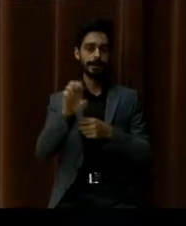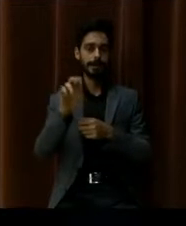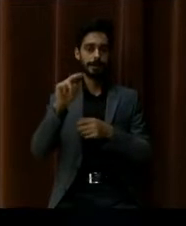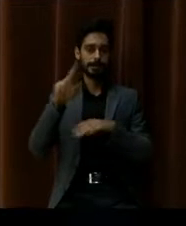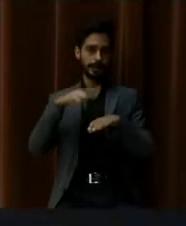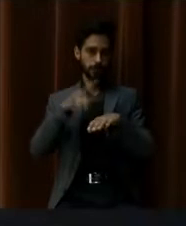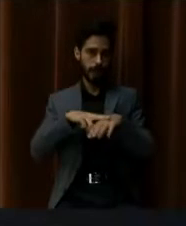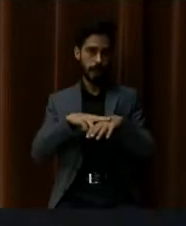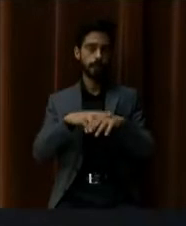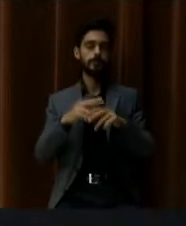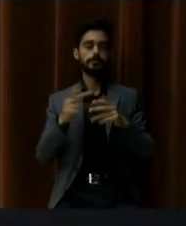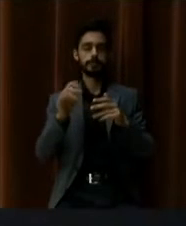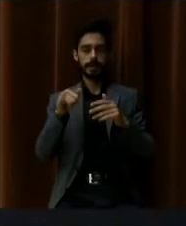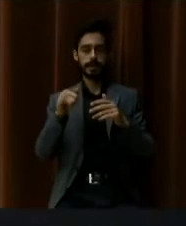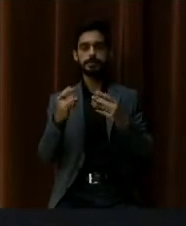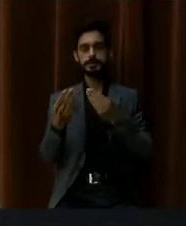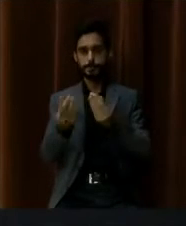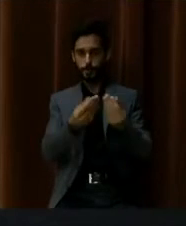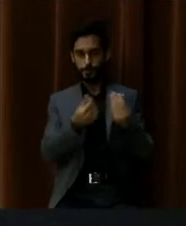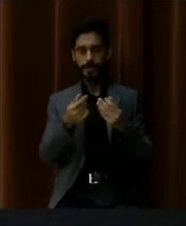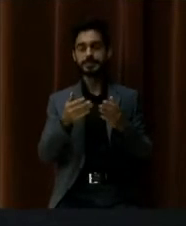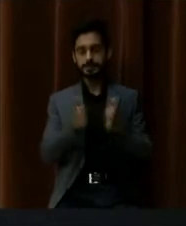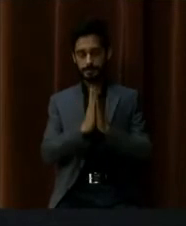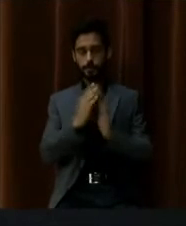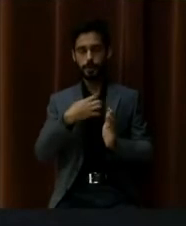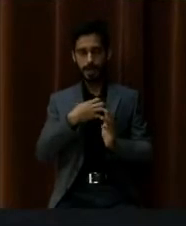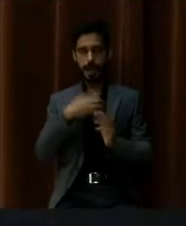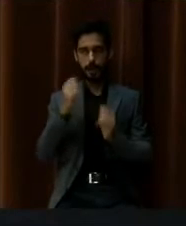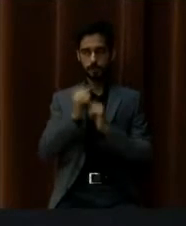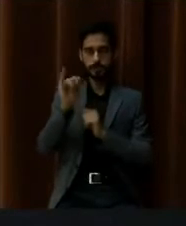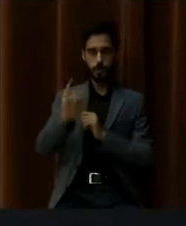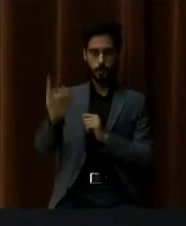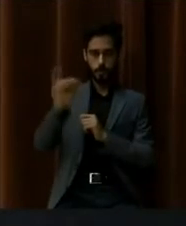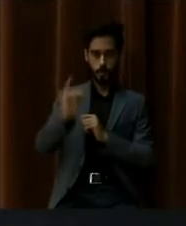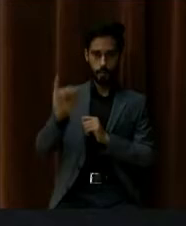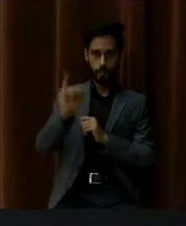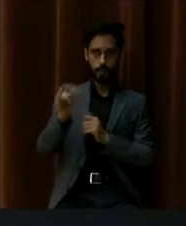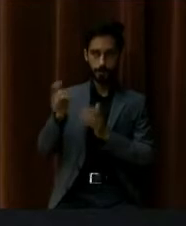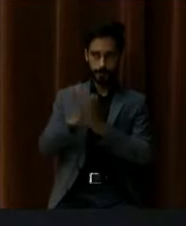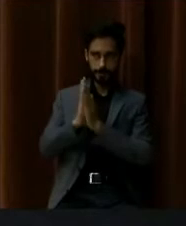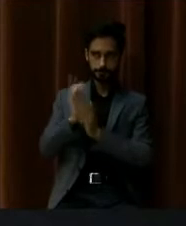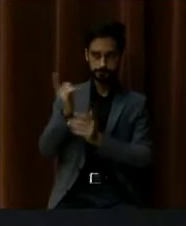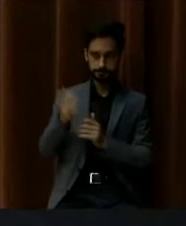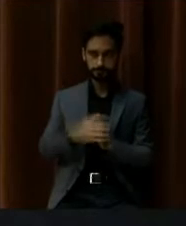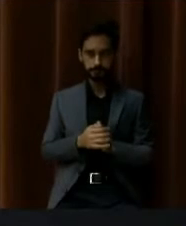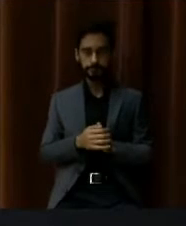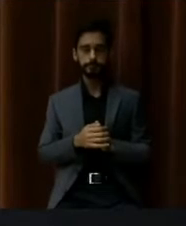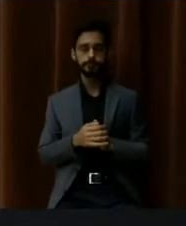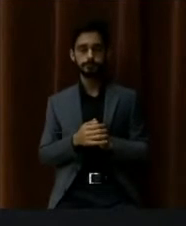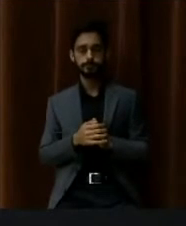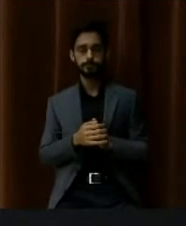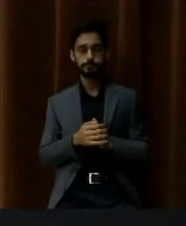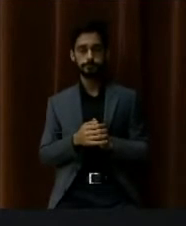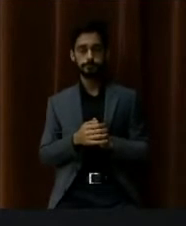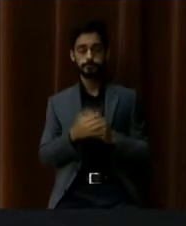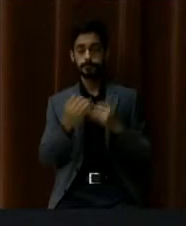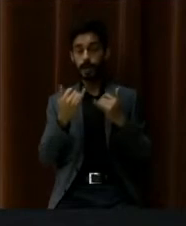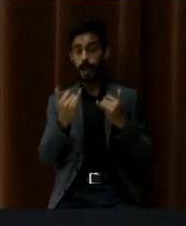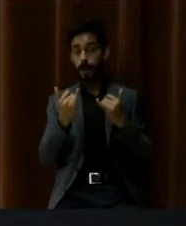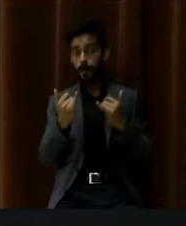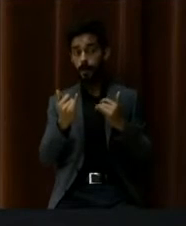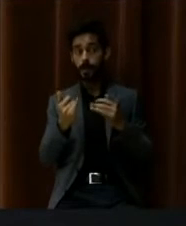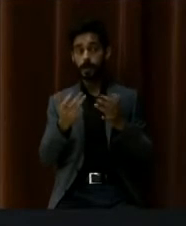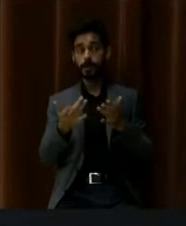en estos momentos hay algún proyecto que está en disputa judicial porque está